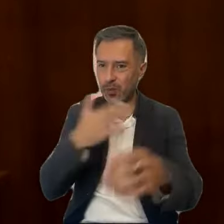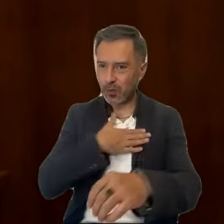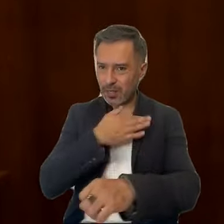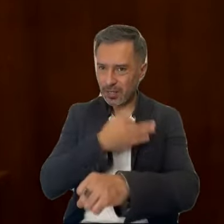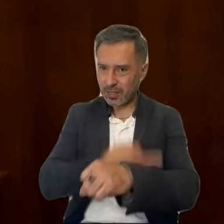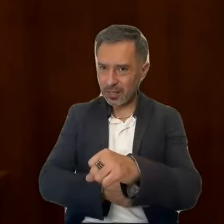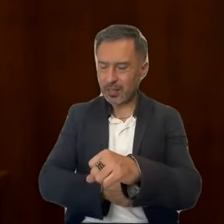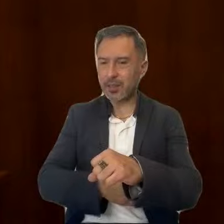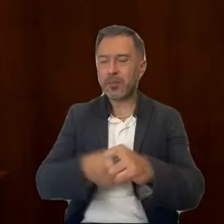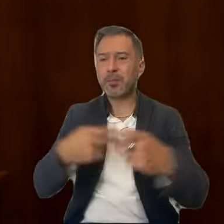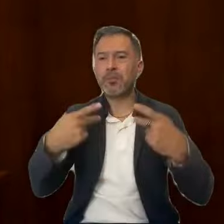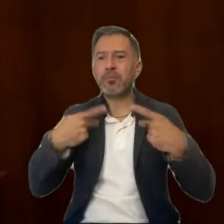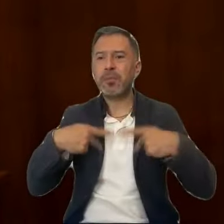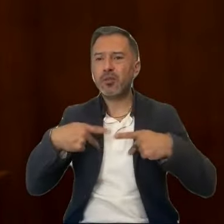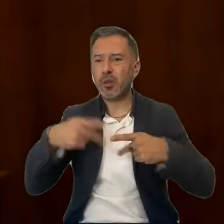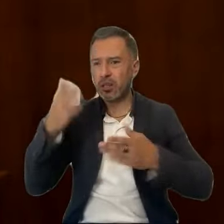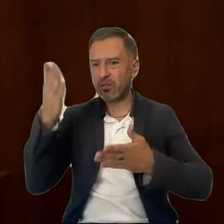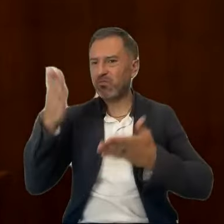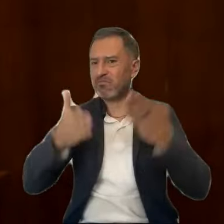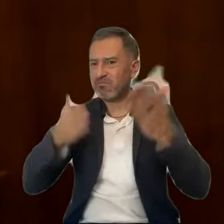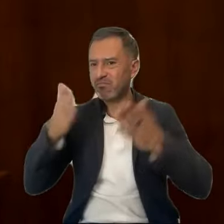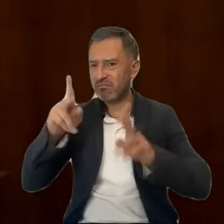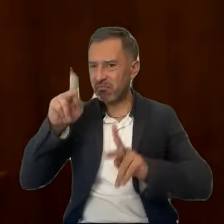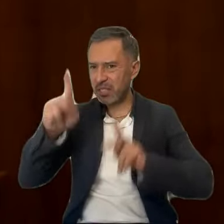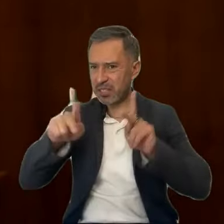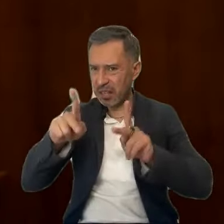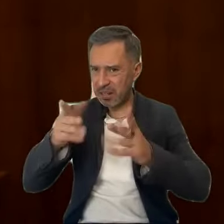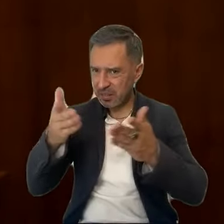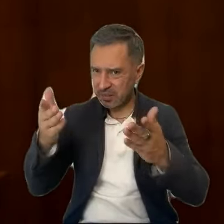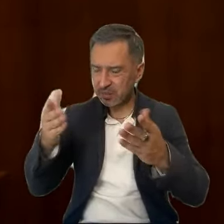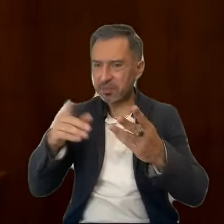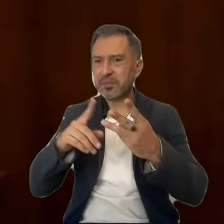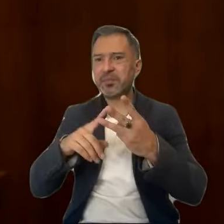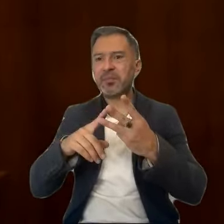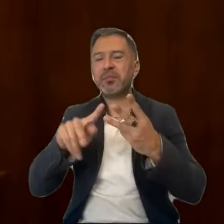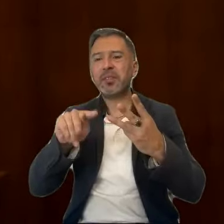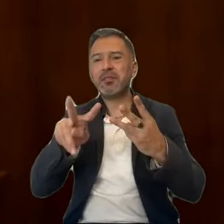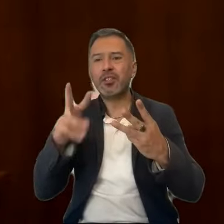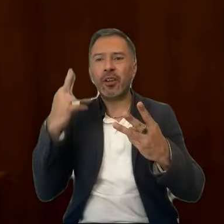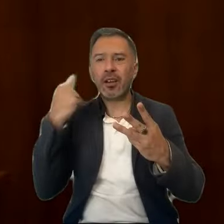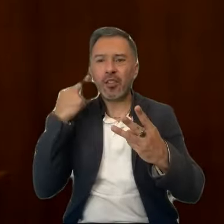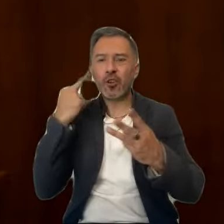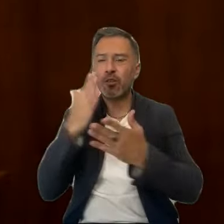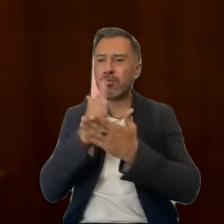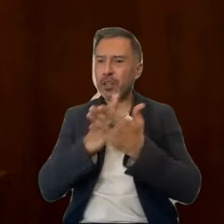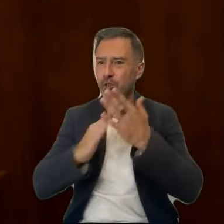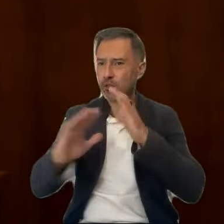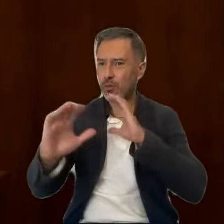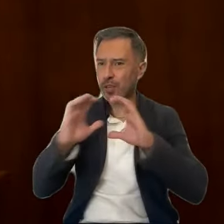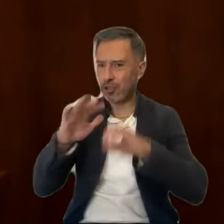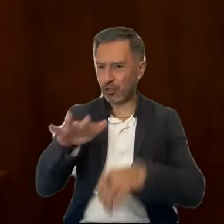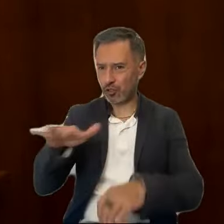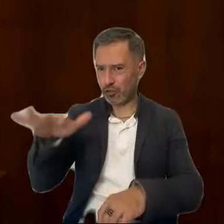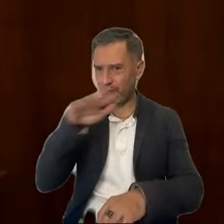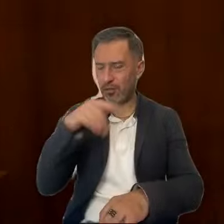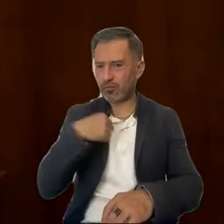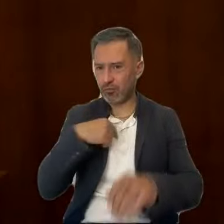acompaña, medios de comunicación, quien suscribe, Sergio García